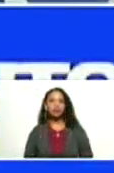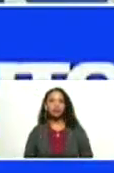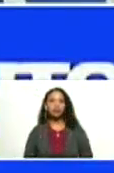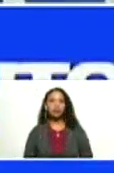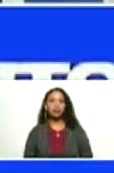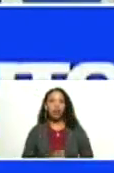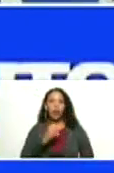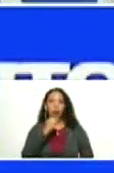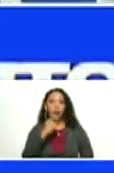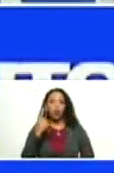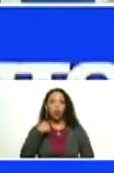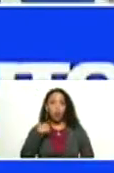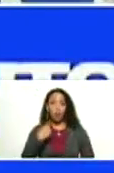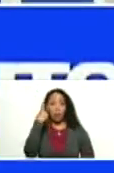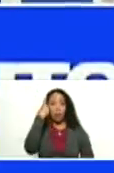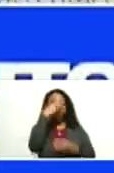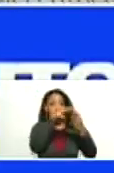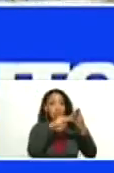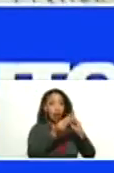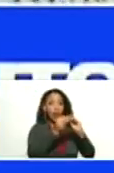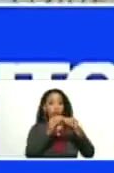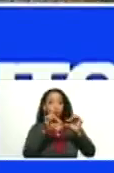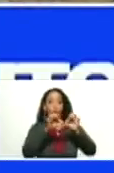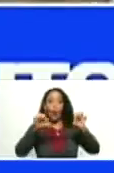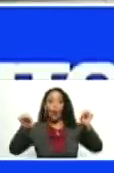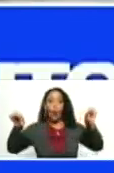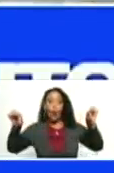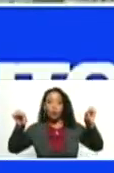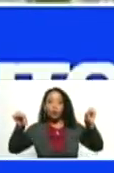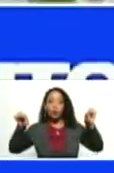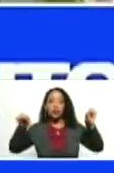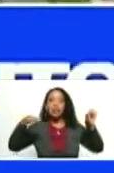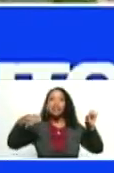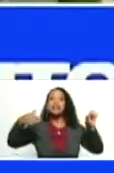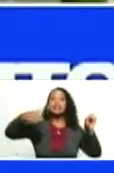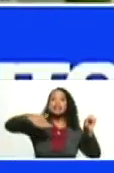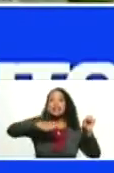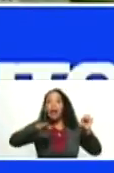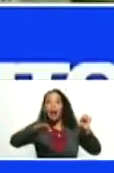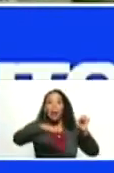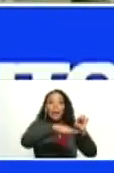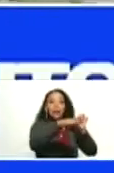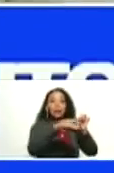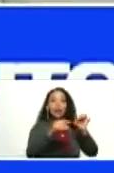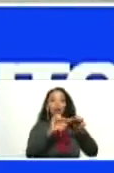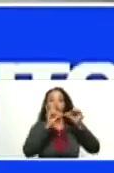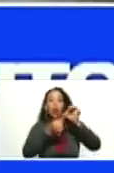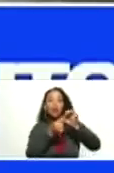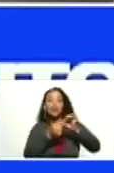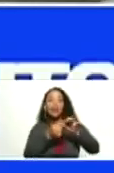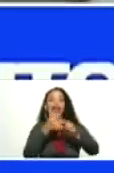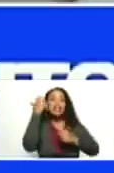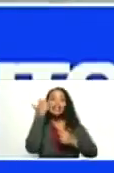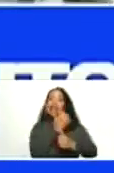Bueno, primero compro la materia prima, que es el cuero, cuerito de serpiente. Los dijes todos son de acero